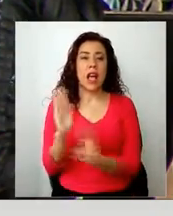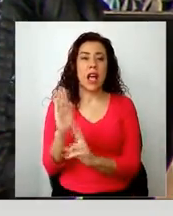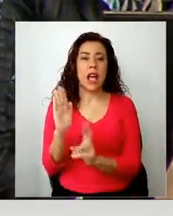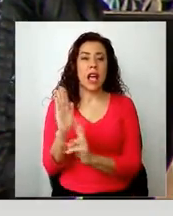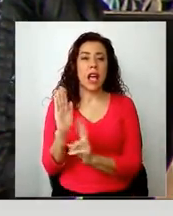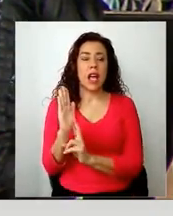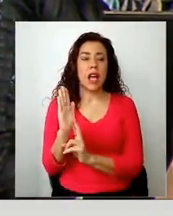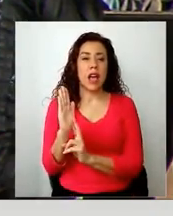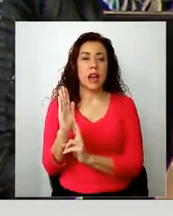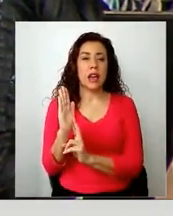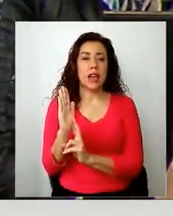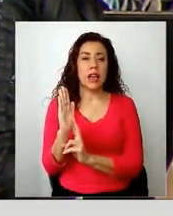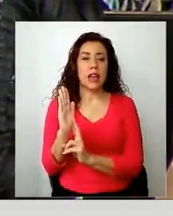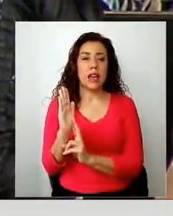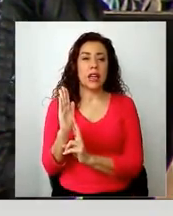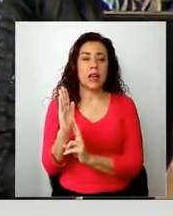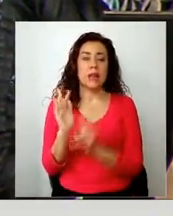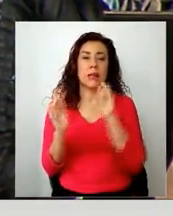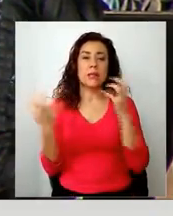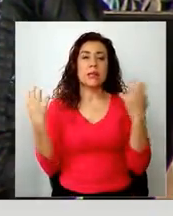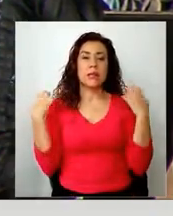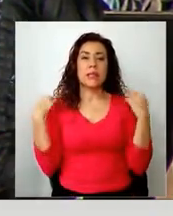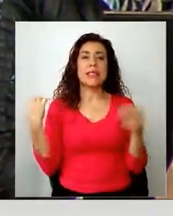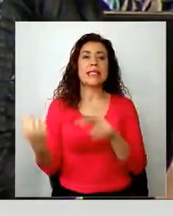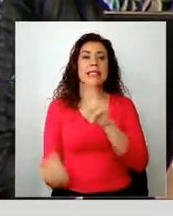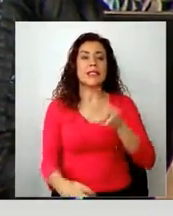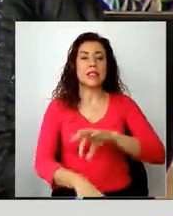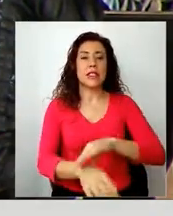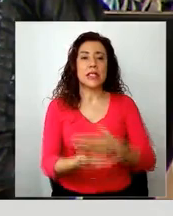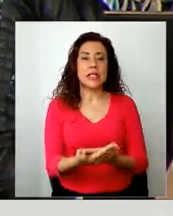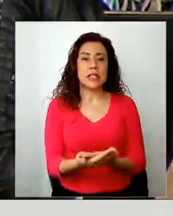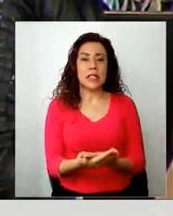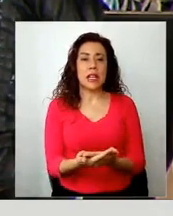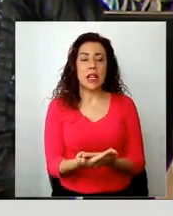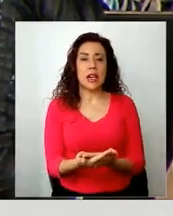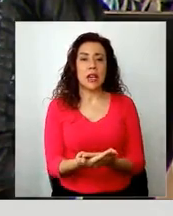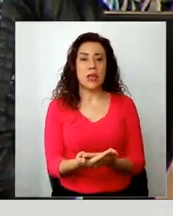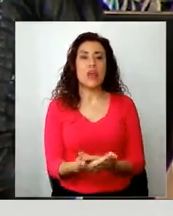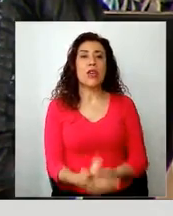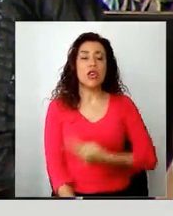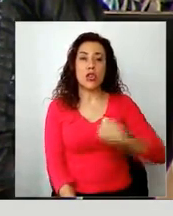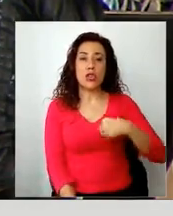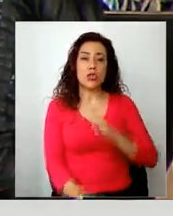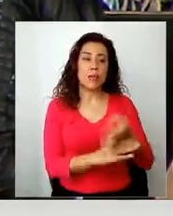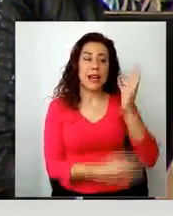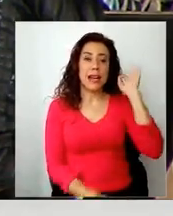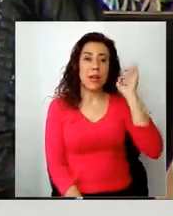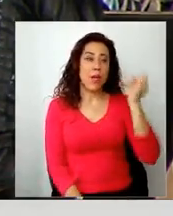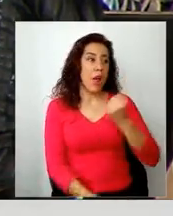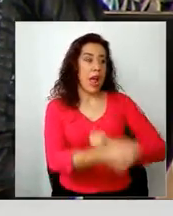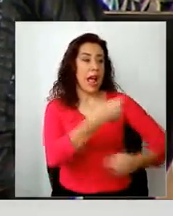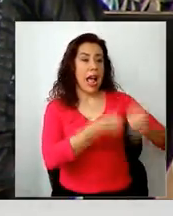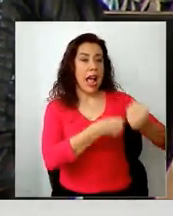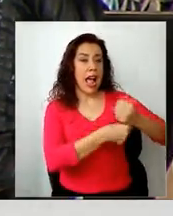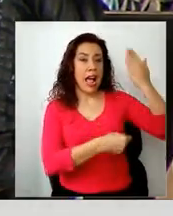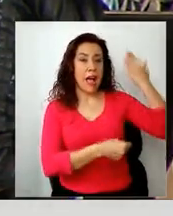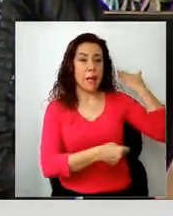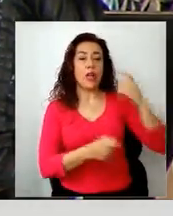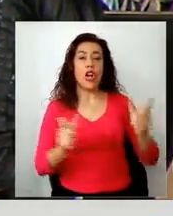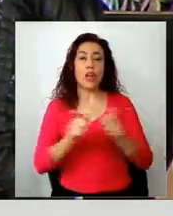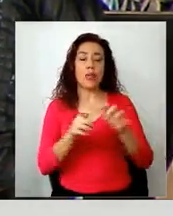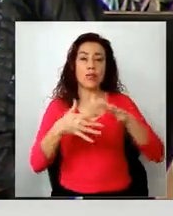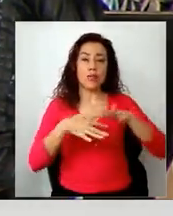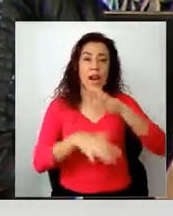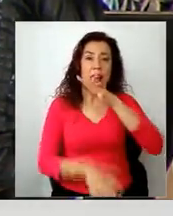a cargo del servicio de salud Ya y nosotros tuvimos una reunión el año pasado en la comisión de recursos hídricos en la cual tuvimos